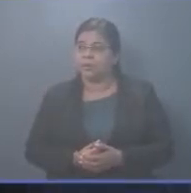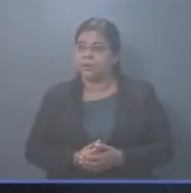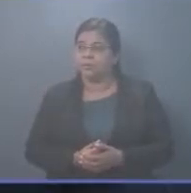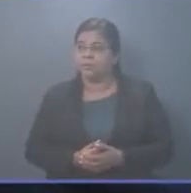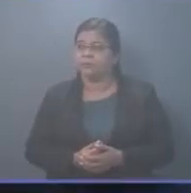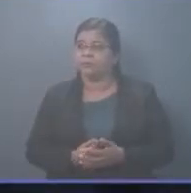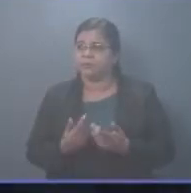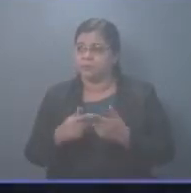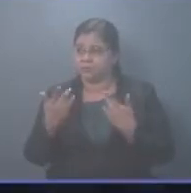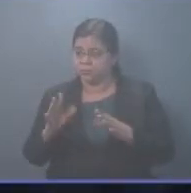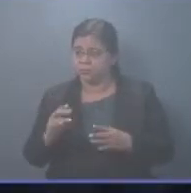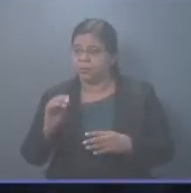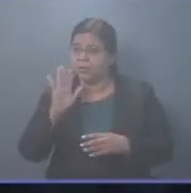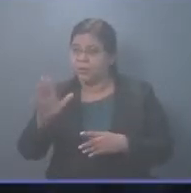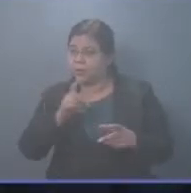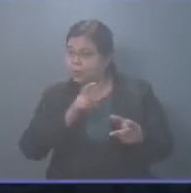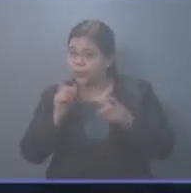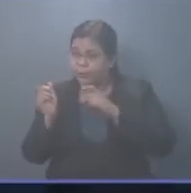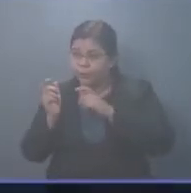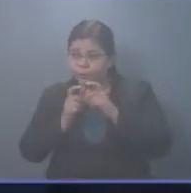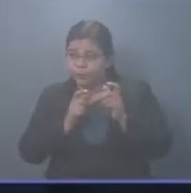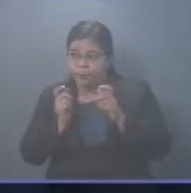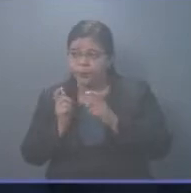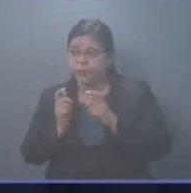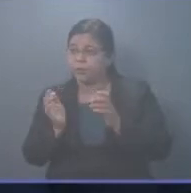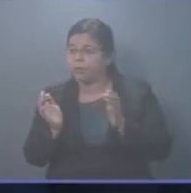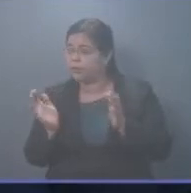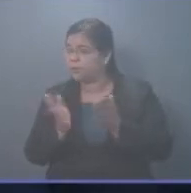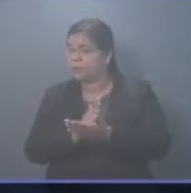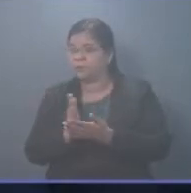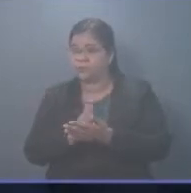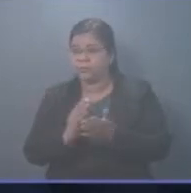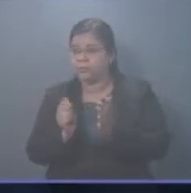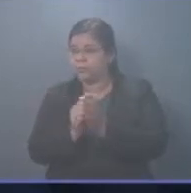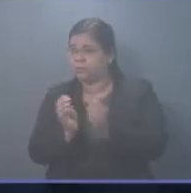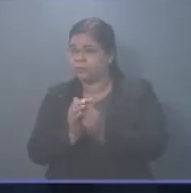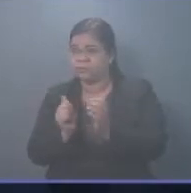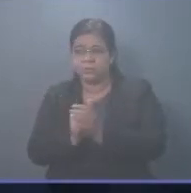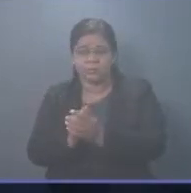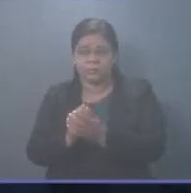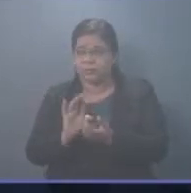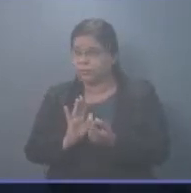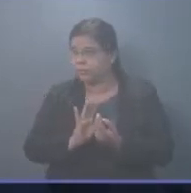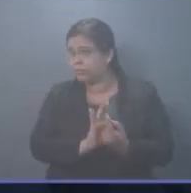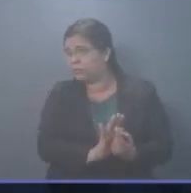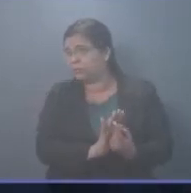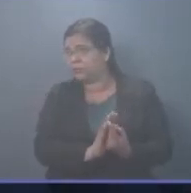en los cuales la edad no sea un impedimento.